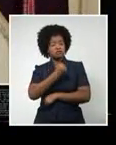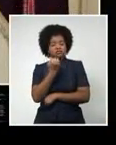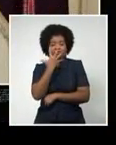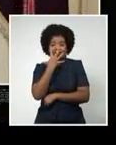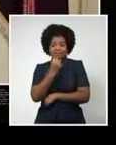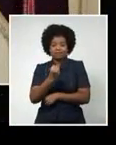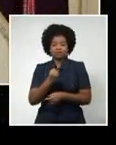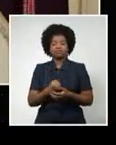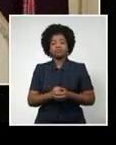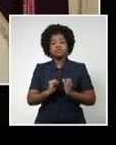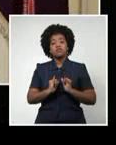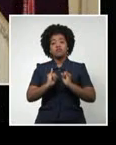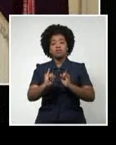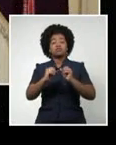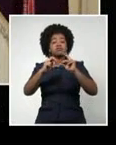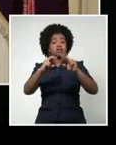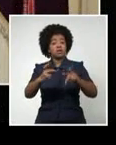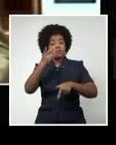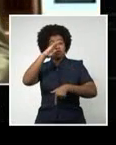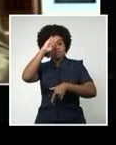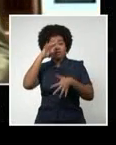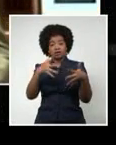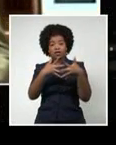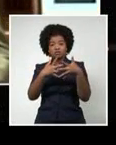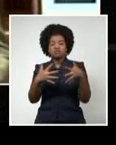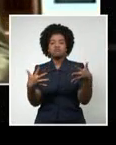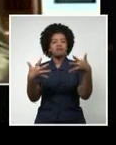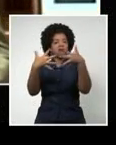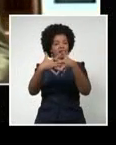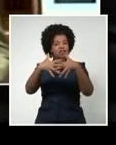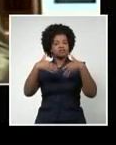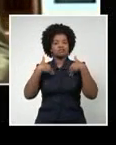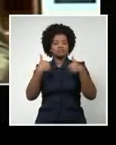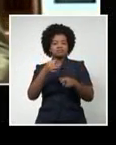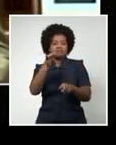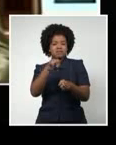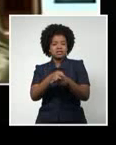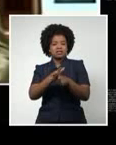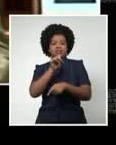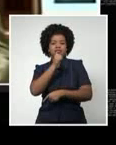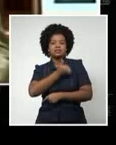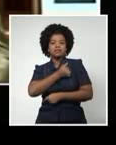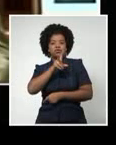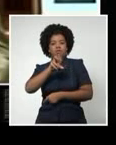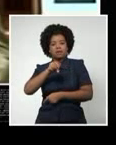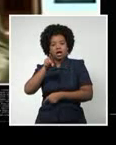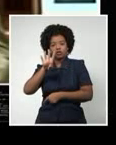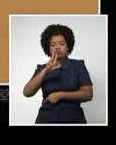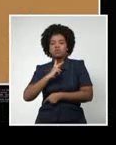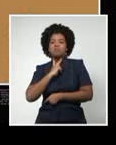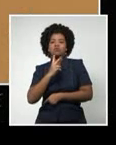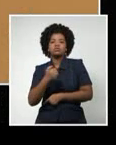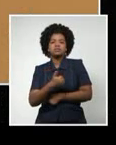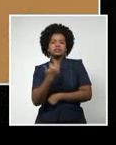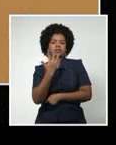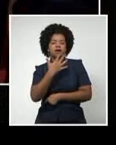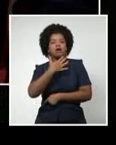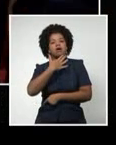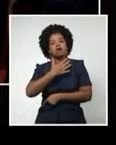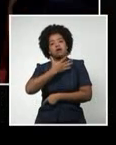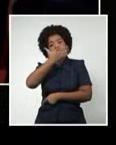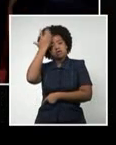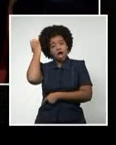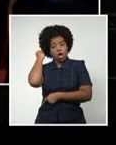El anuncio del restablecimiento de las relaciones diplomáticas en diciembre de 2014, en la voz de los presidentes Raúl Castro y Barack